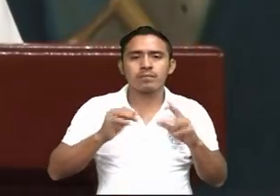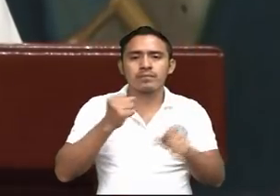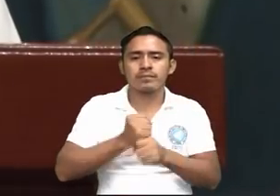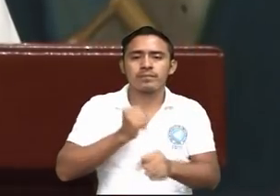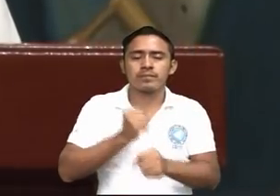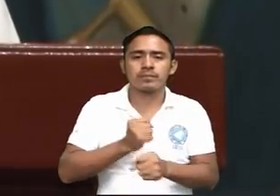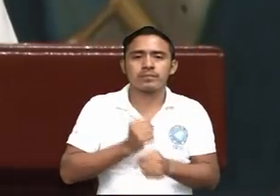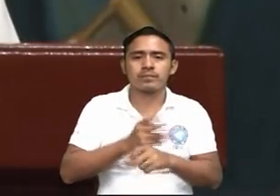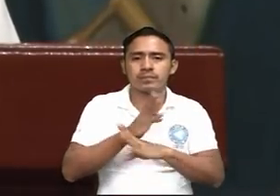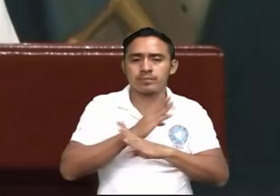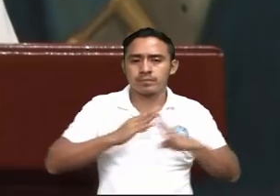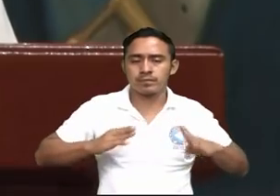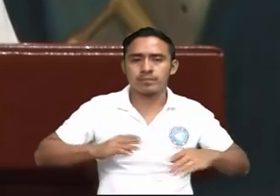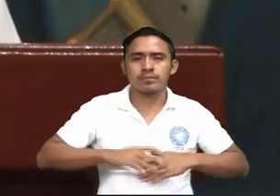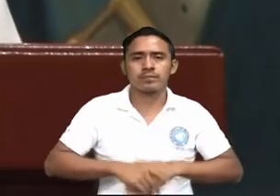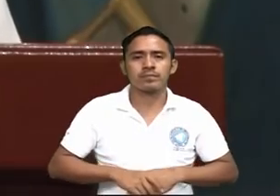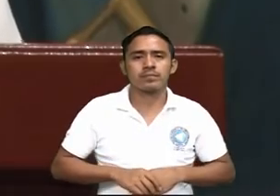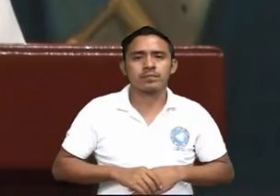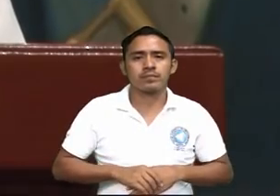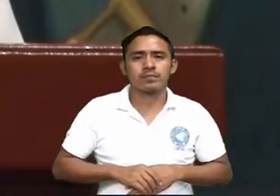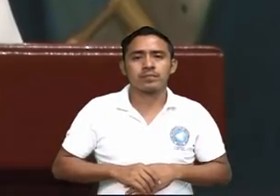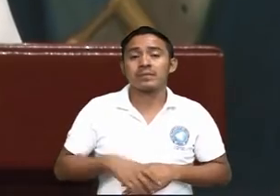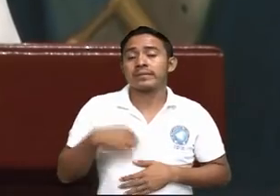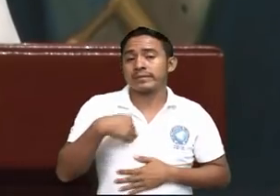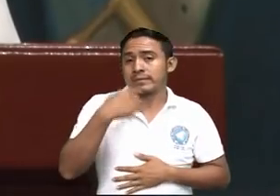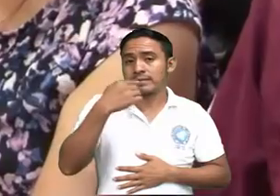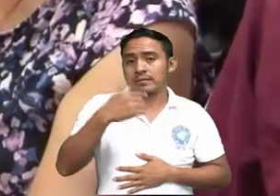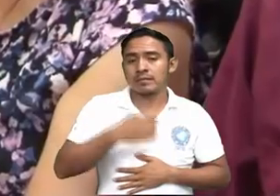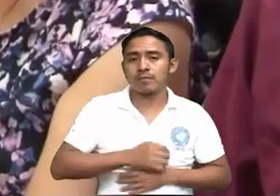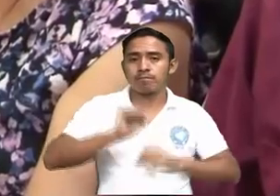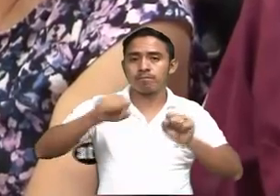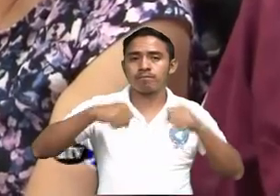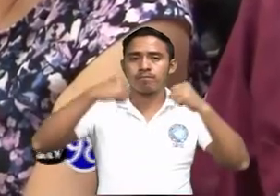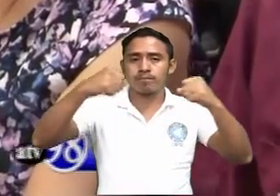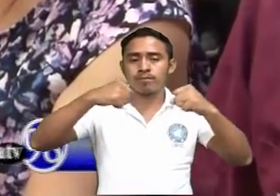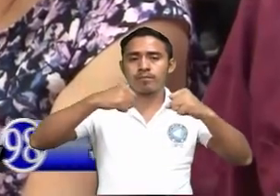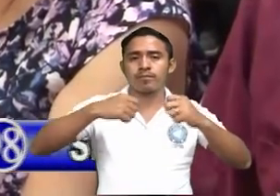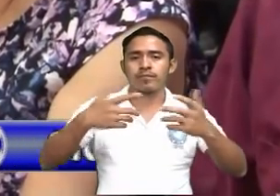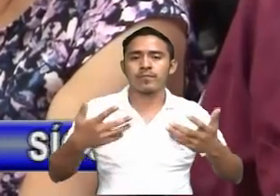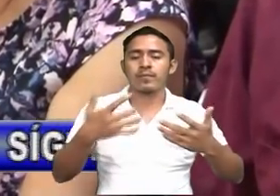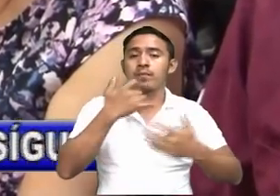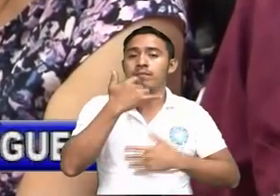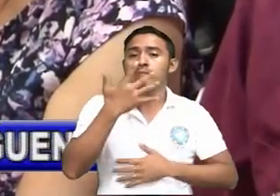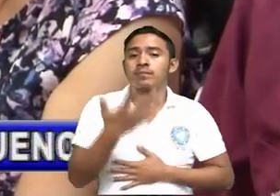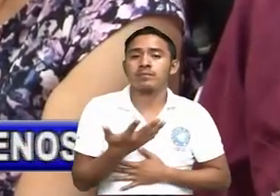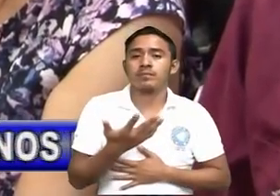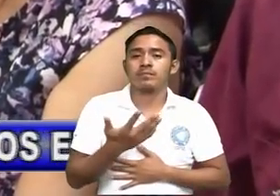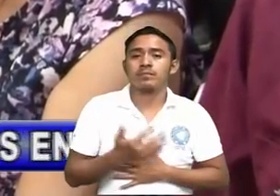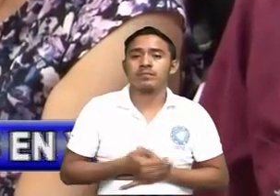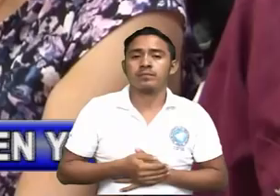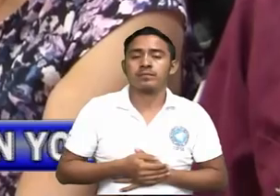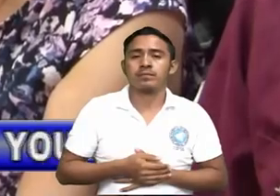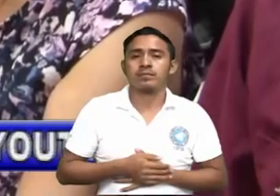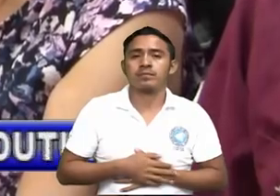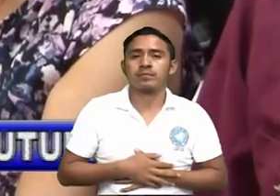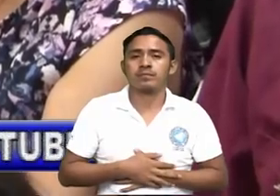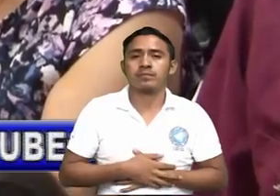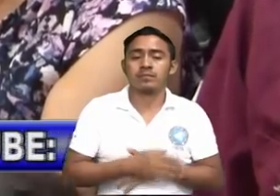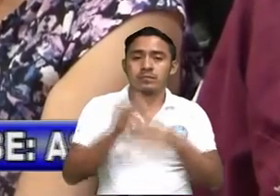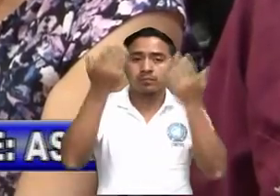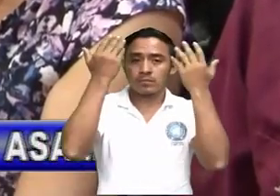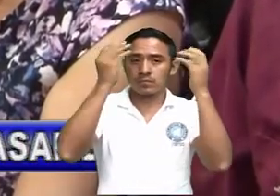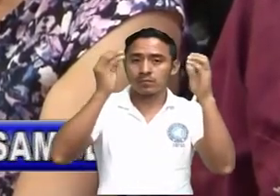trabajo y paz. Digo fortalecimiento porque no es una